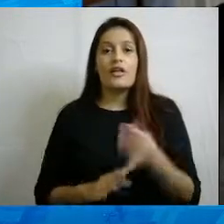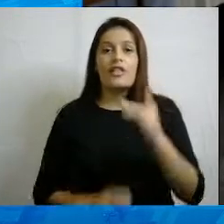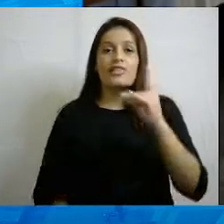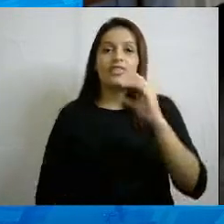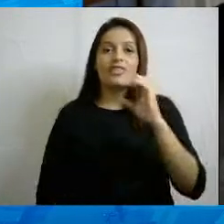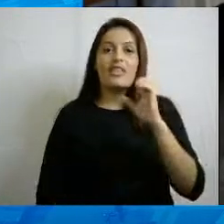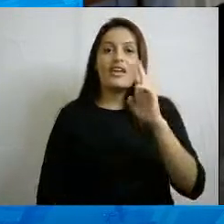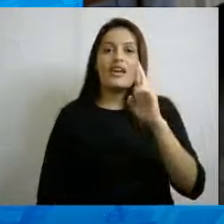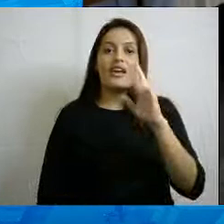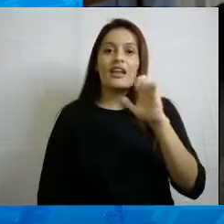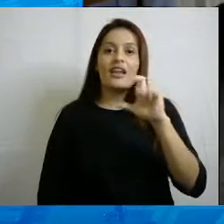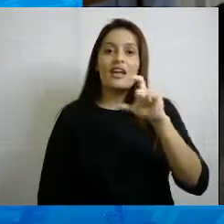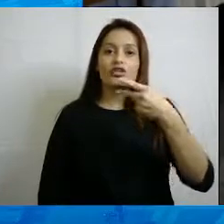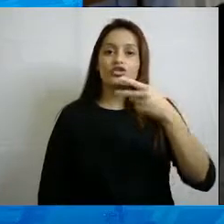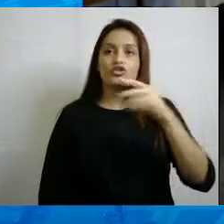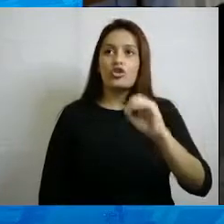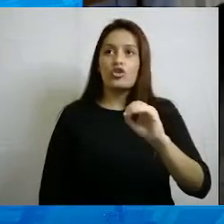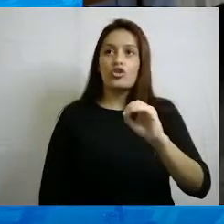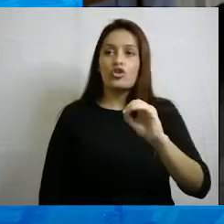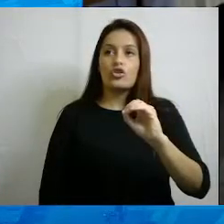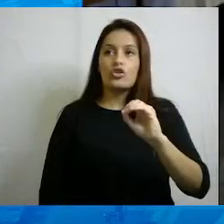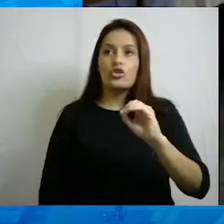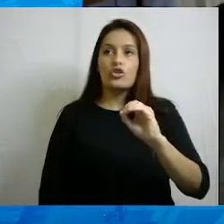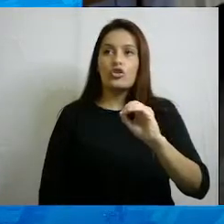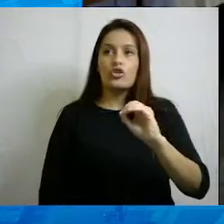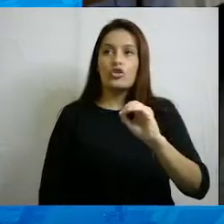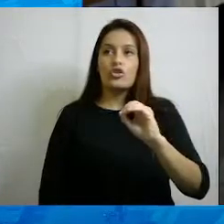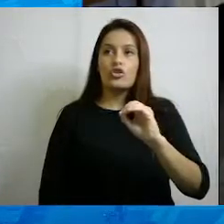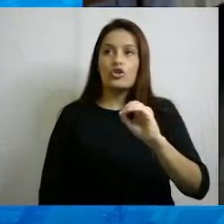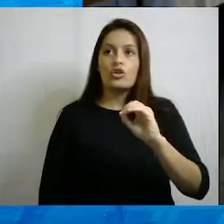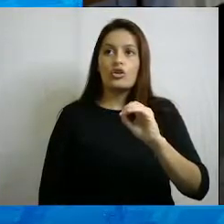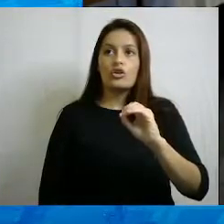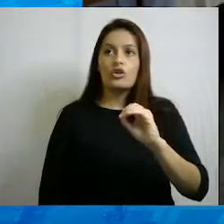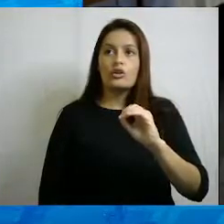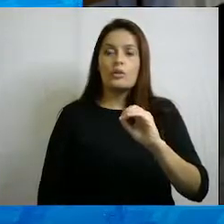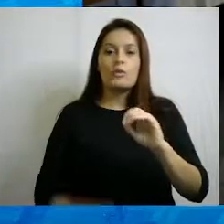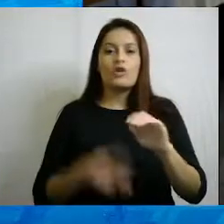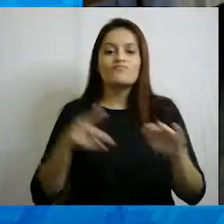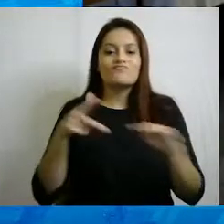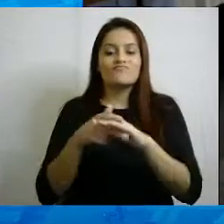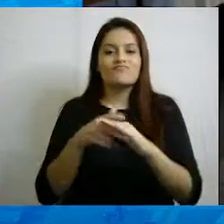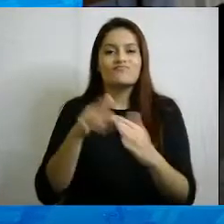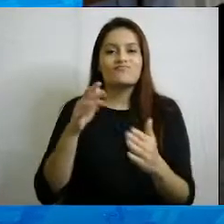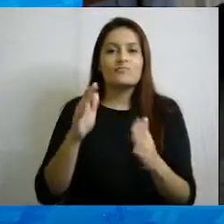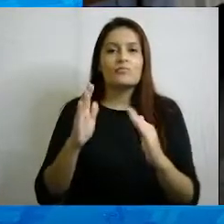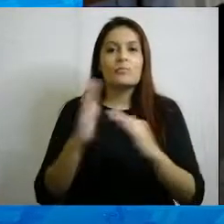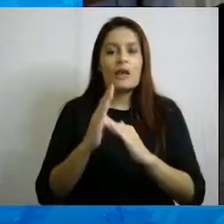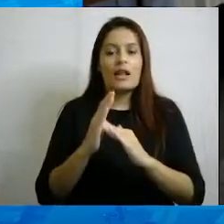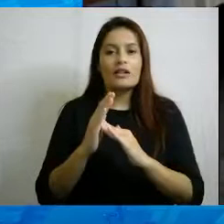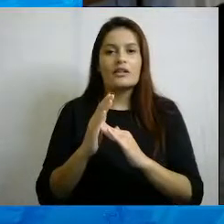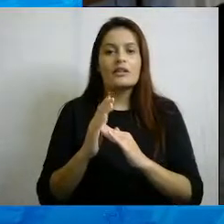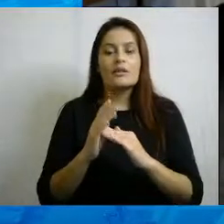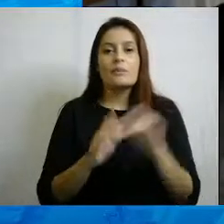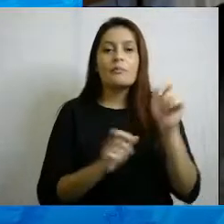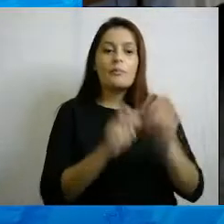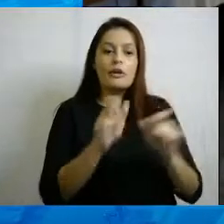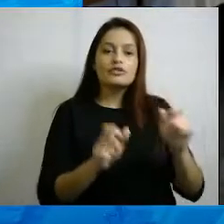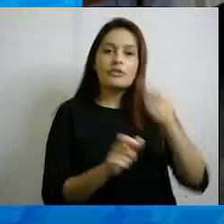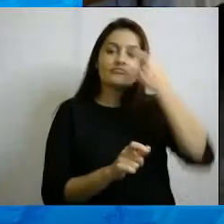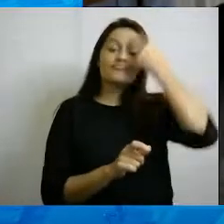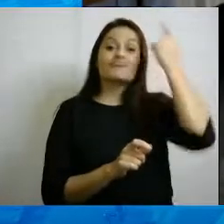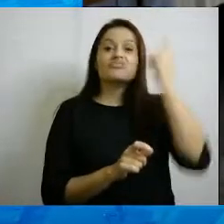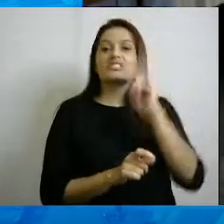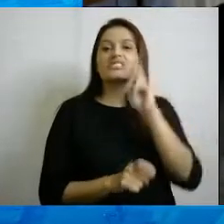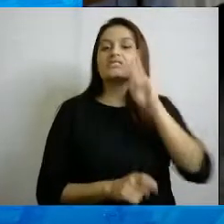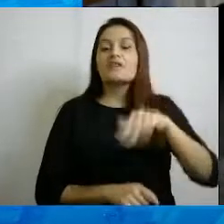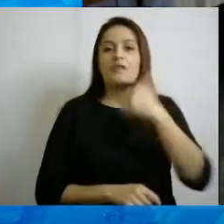forma de que a lo mejor viene Nacional en su minuto tener todas esas carpetas, pero parar el tema de alguna manera. que los que están haciendo esto, gente